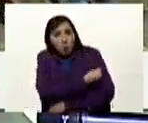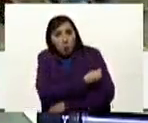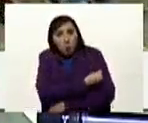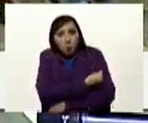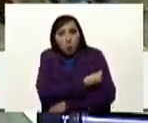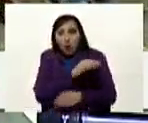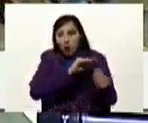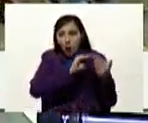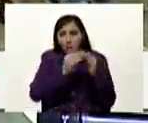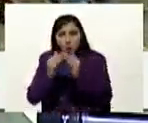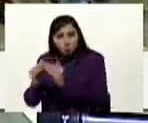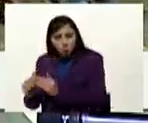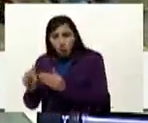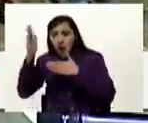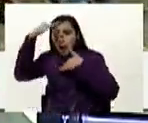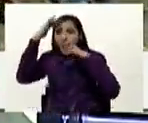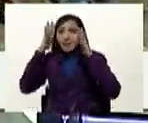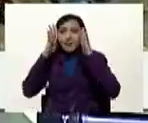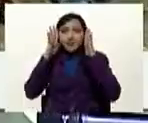las comunidades,